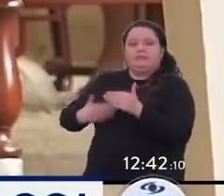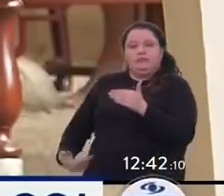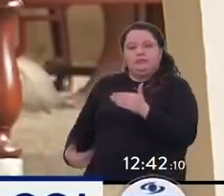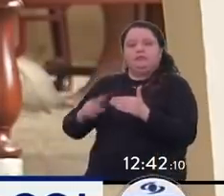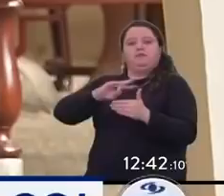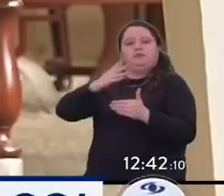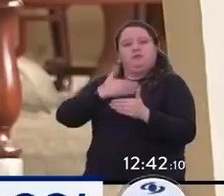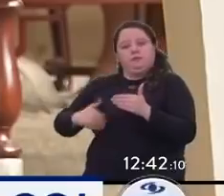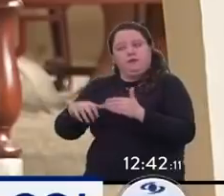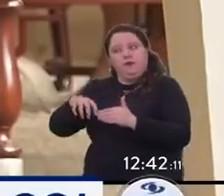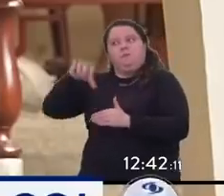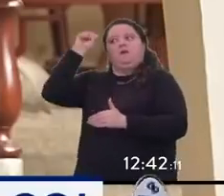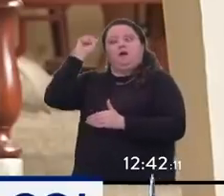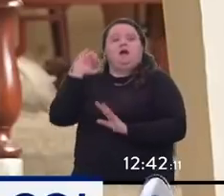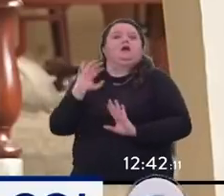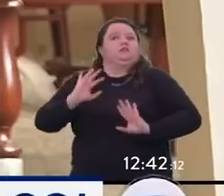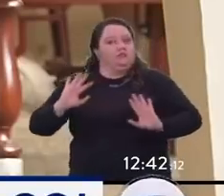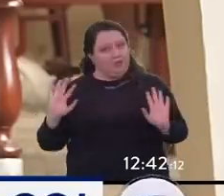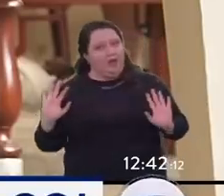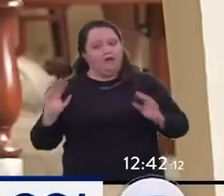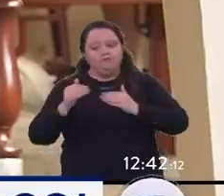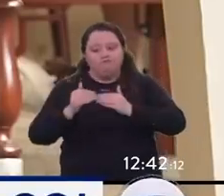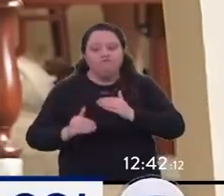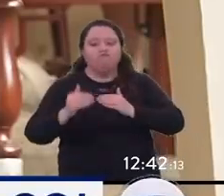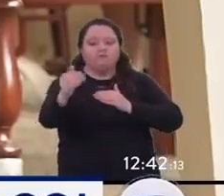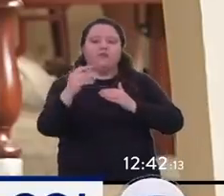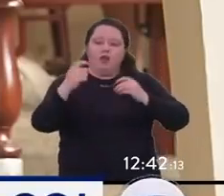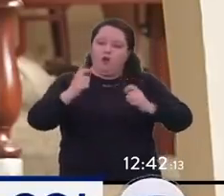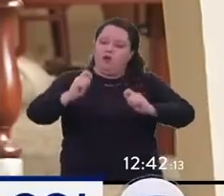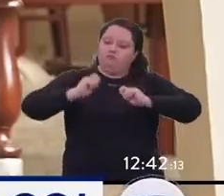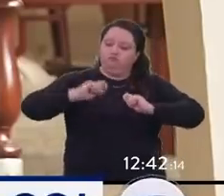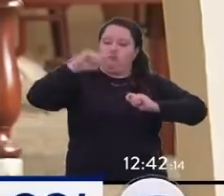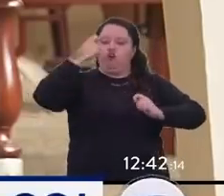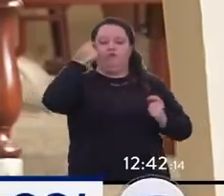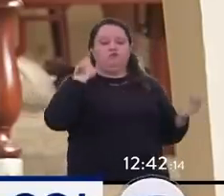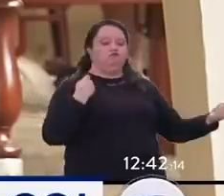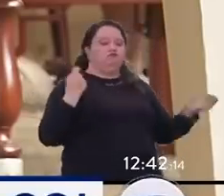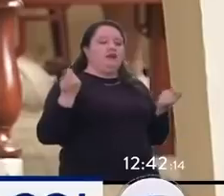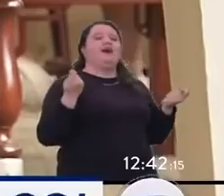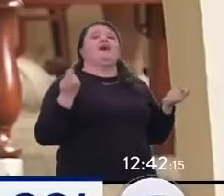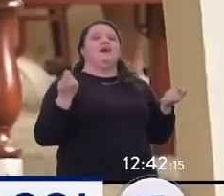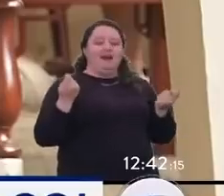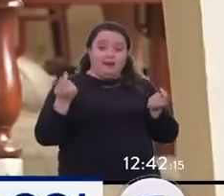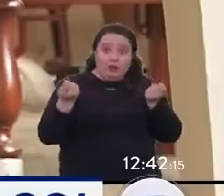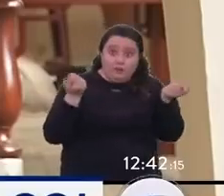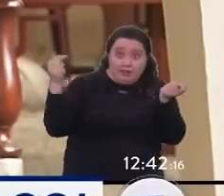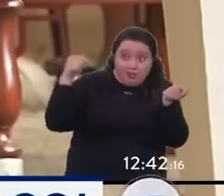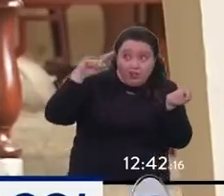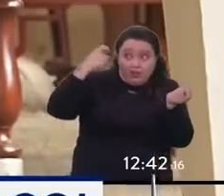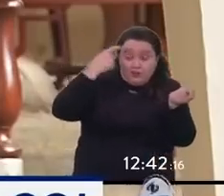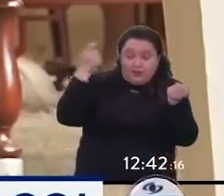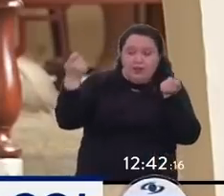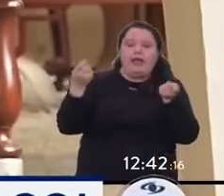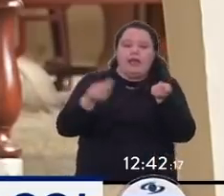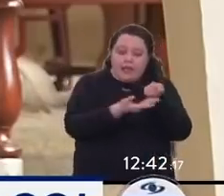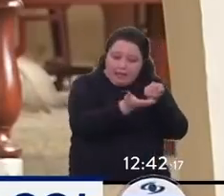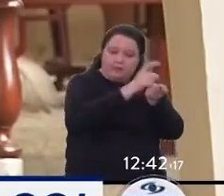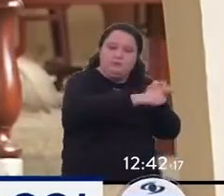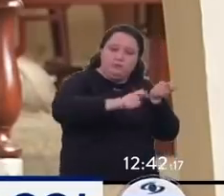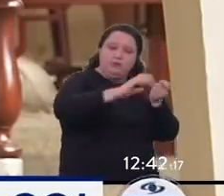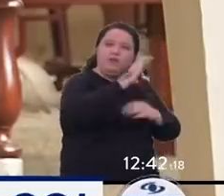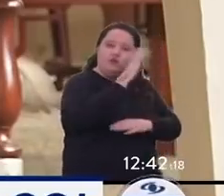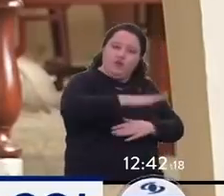la vicepresidencia, pero ahora nos toca gobernar, que es lo que realmente le va a permitir a nuestro pueblo